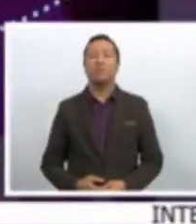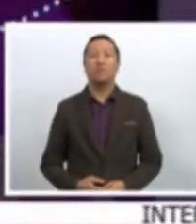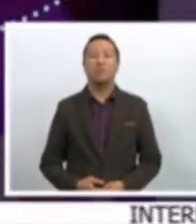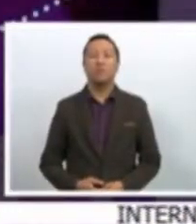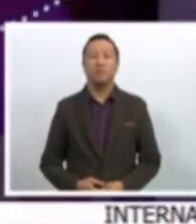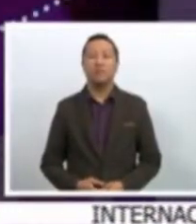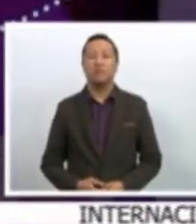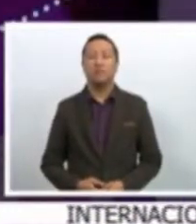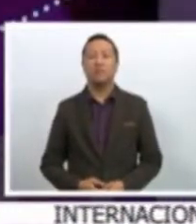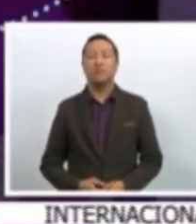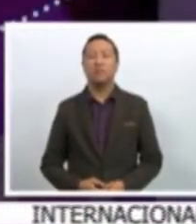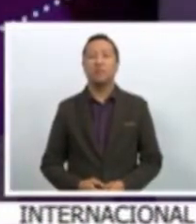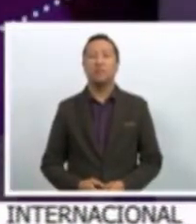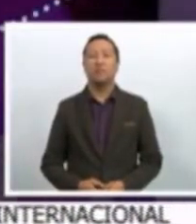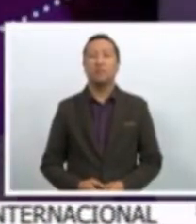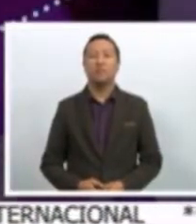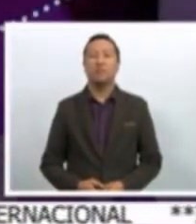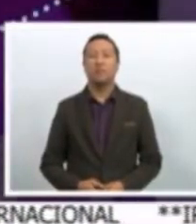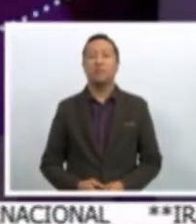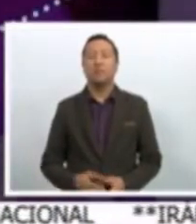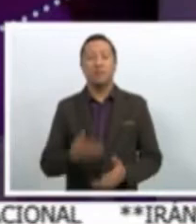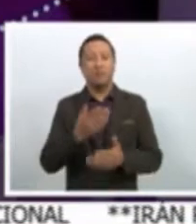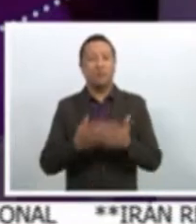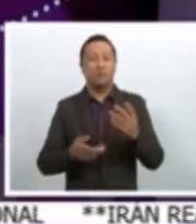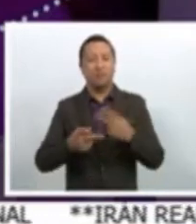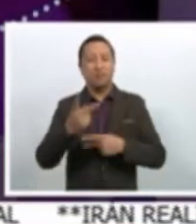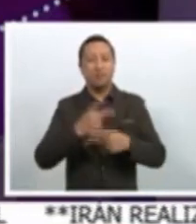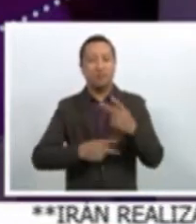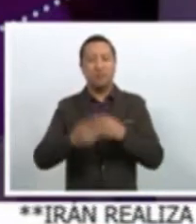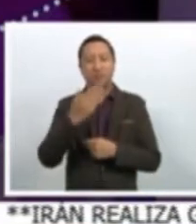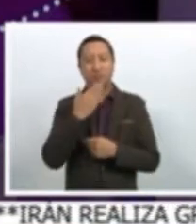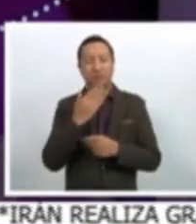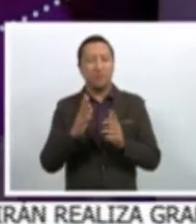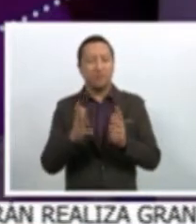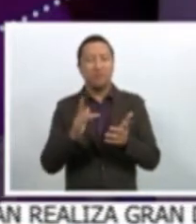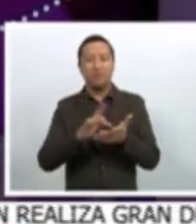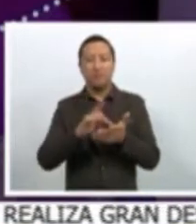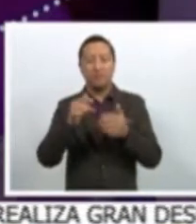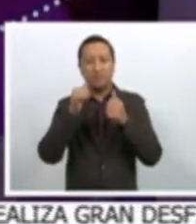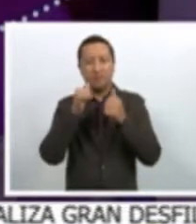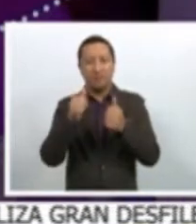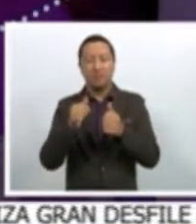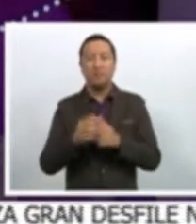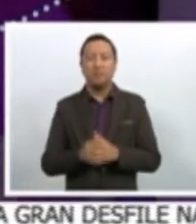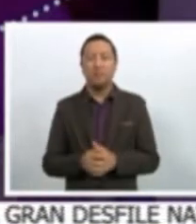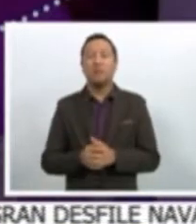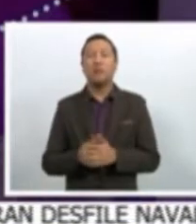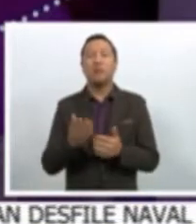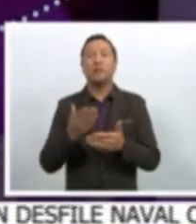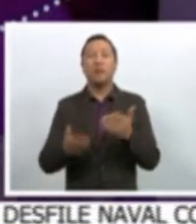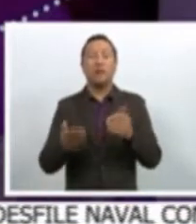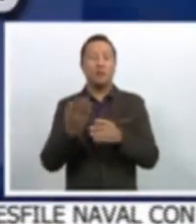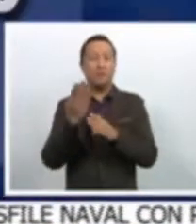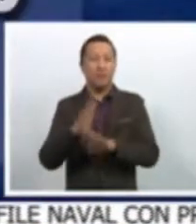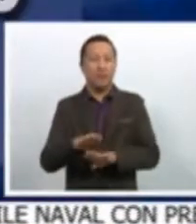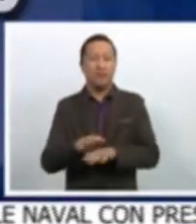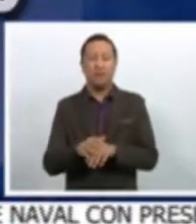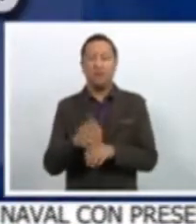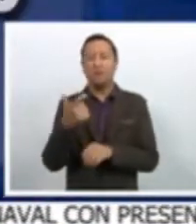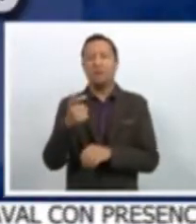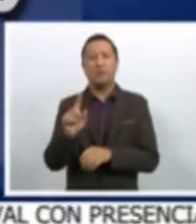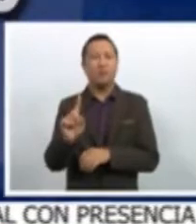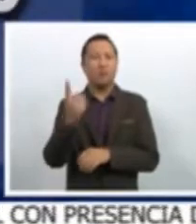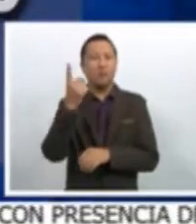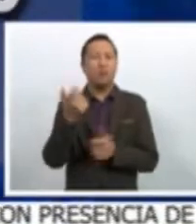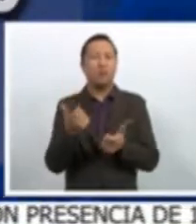Ya estamos de regreso. Qué bueno que continúa con nosotros. En las operaciones interbancarias, el precio del dólar americano en los principales